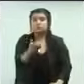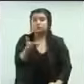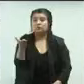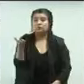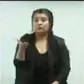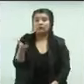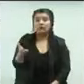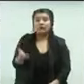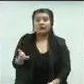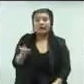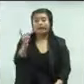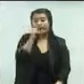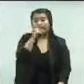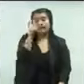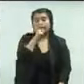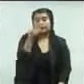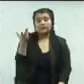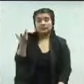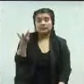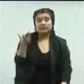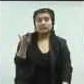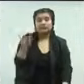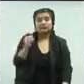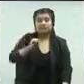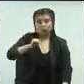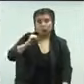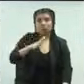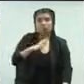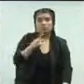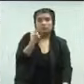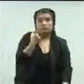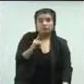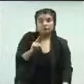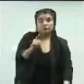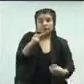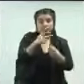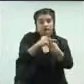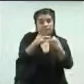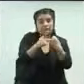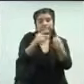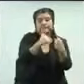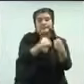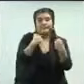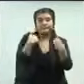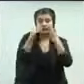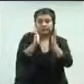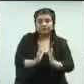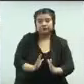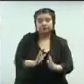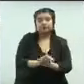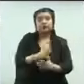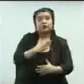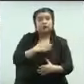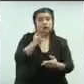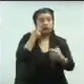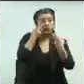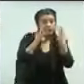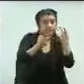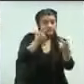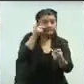No. Tampoco hay. Sí, sí hay. Solo va a ser con el viceministro. Y yo lo voy a visitar hoy en la